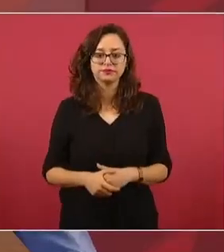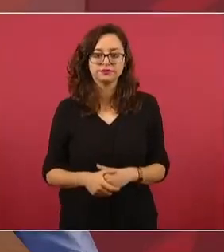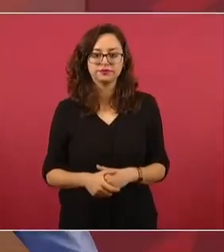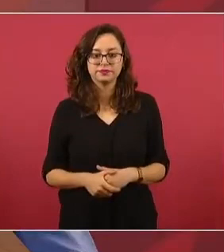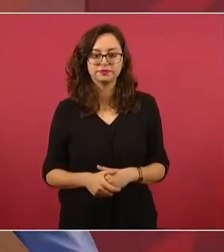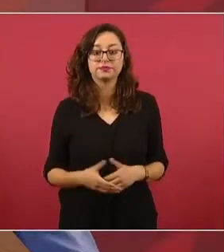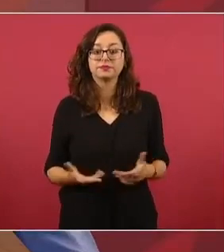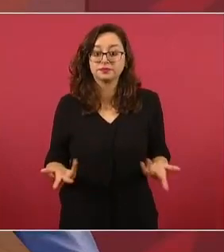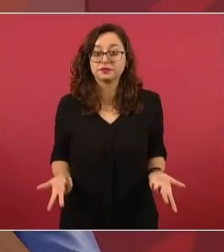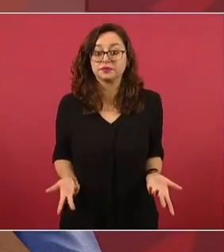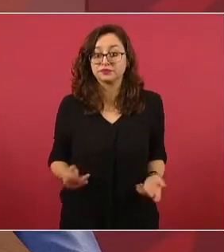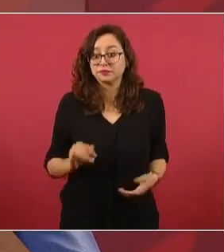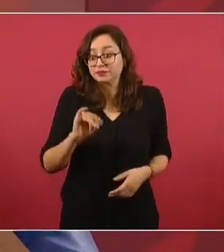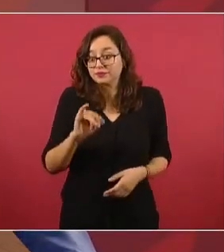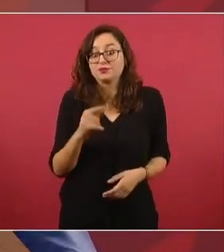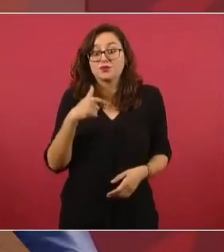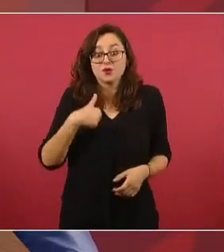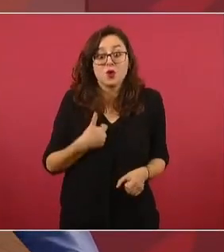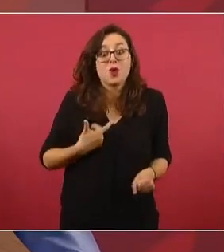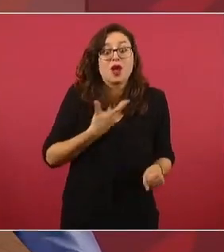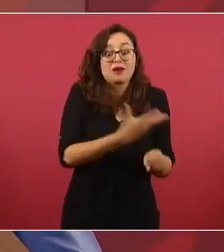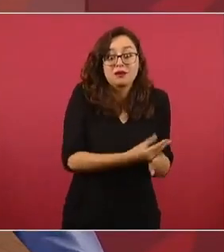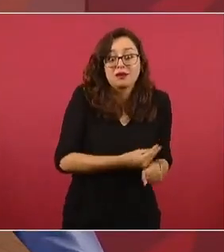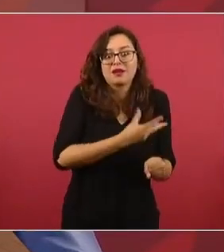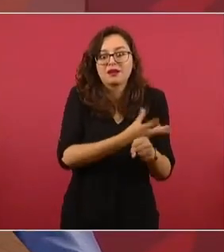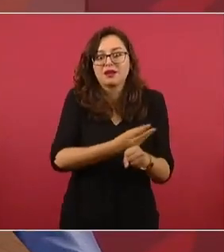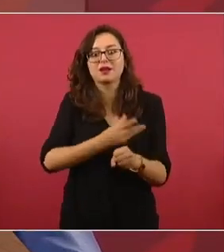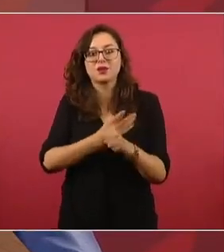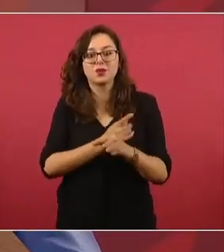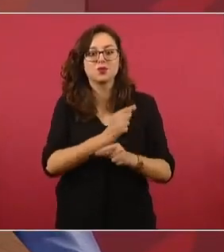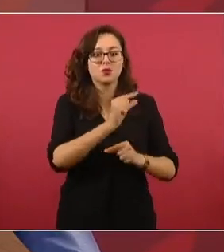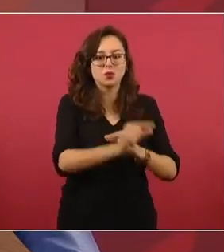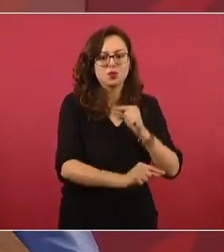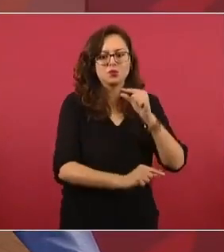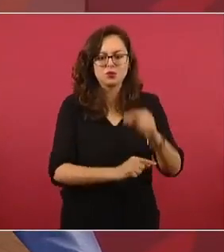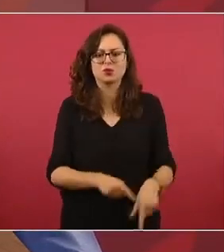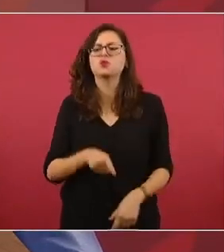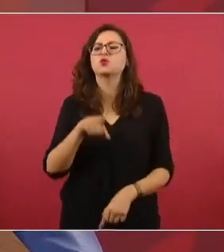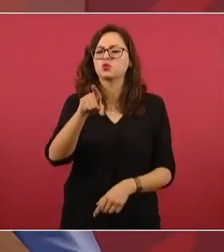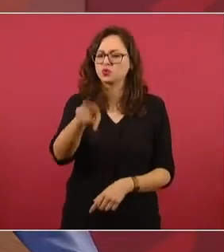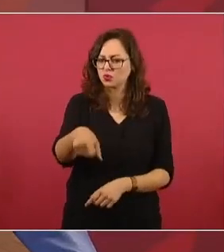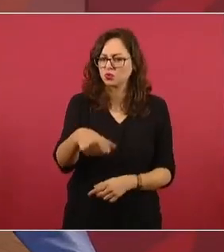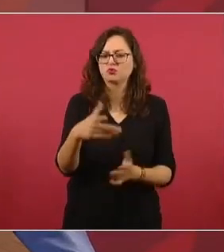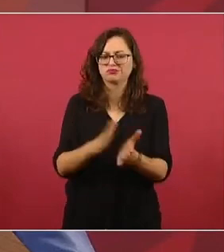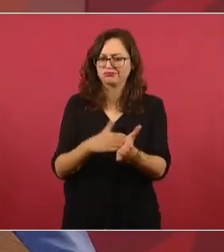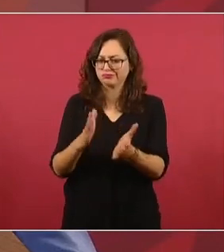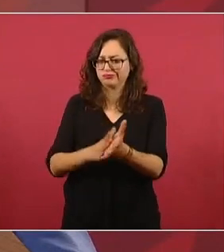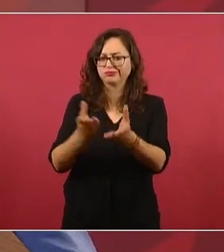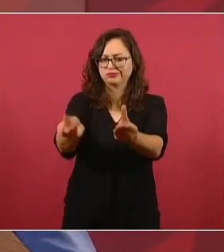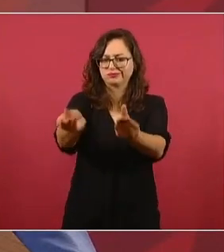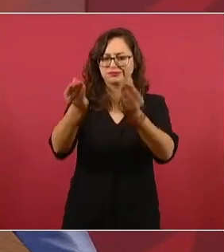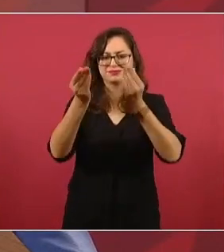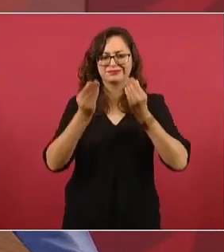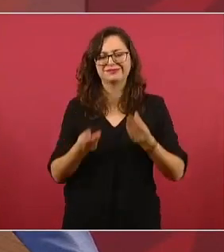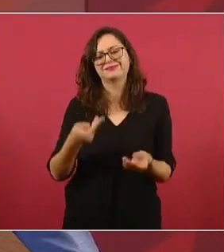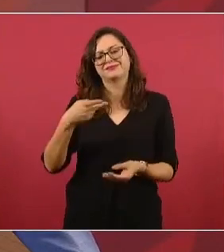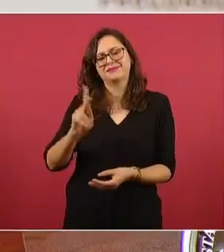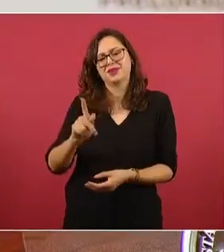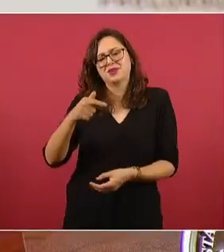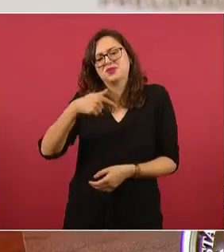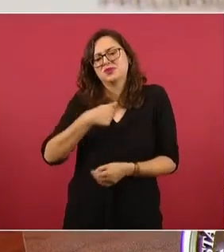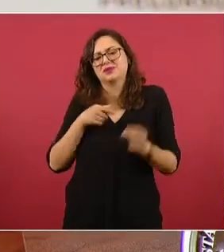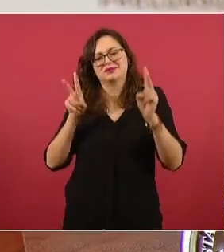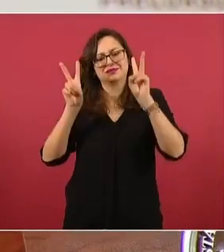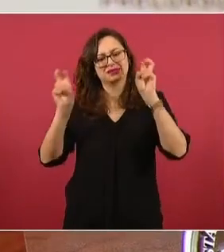Entonces vamos poco a poco. Por eso déjame el escrito, conozco muy bien el tema